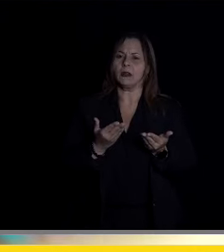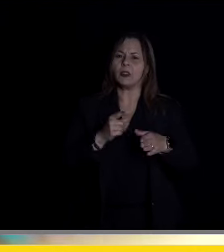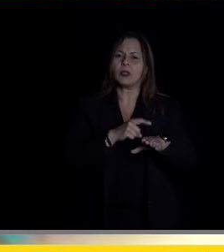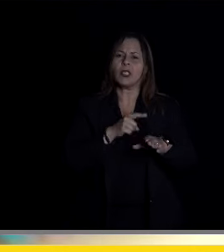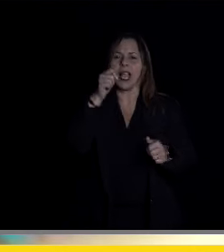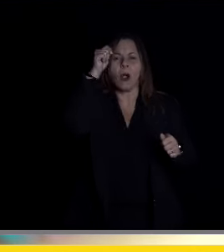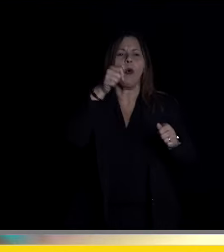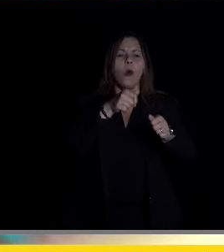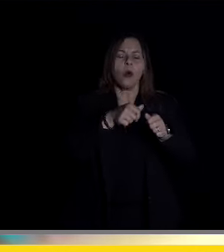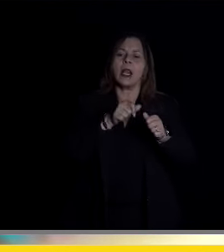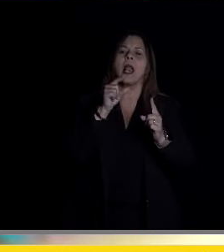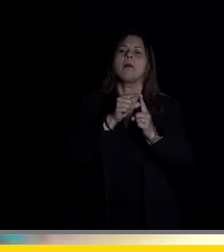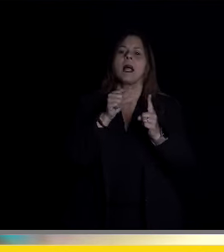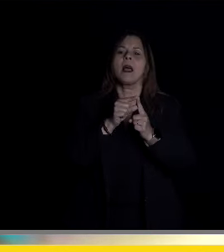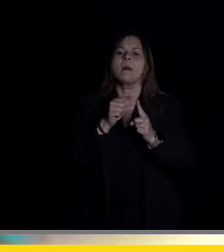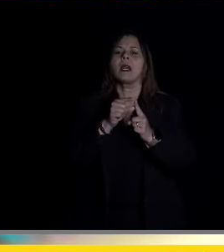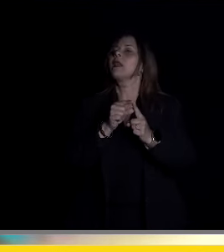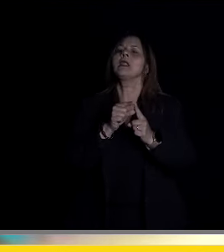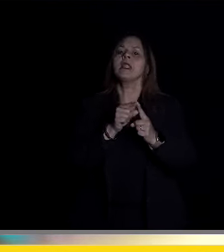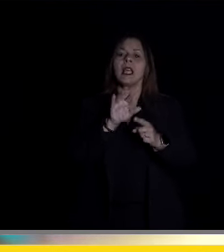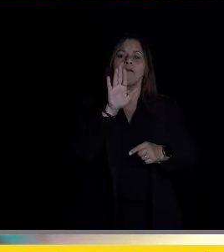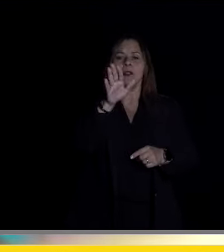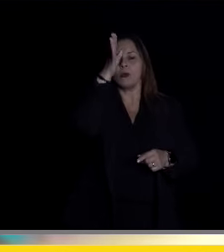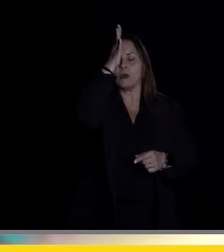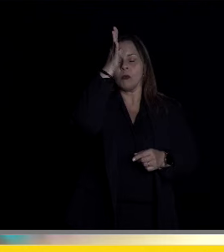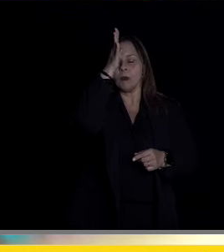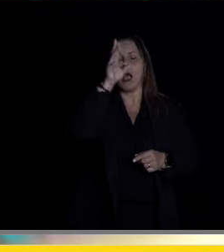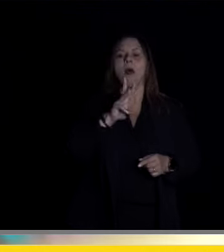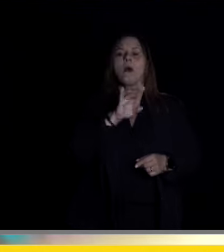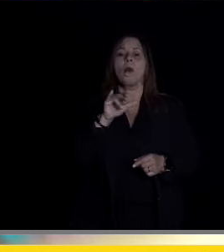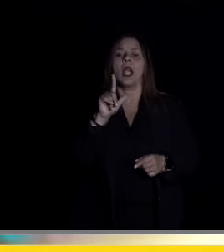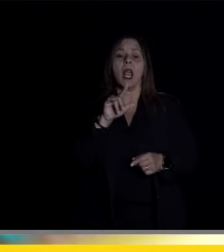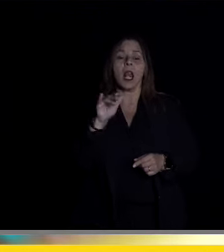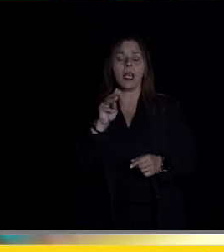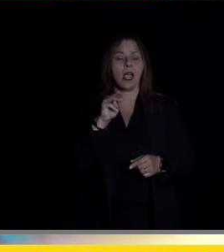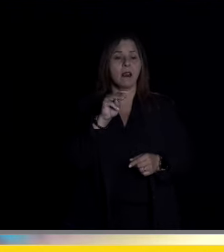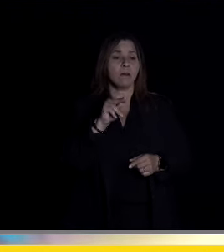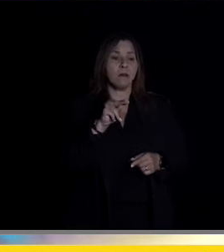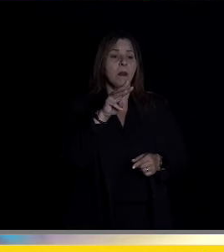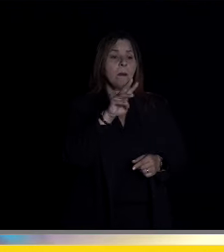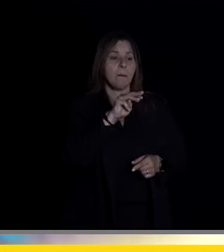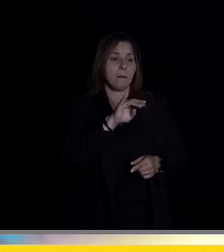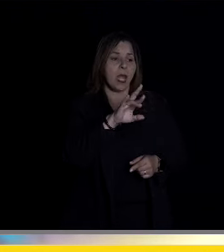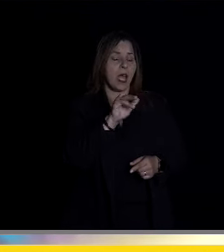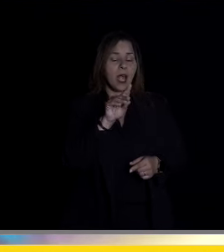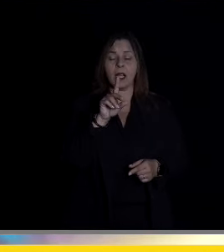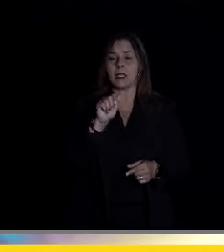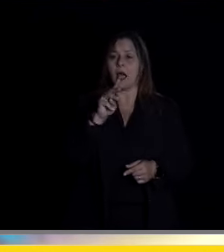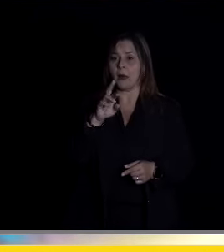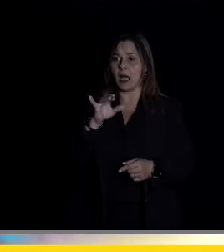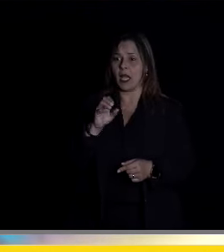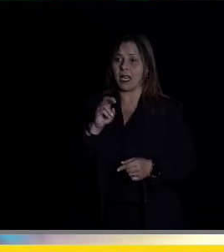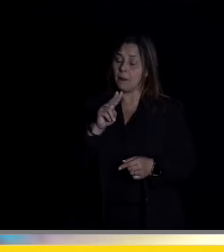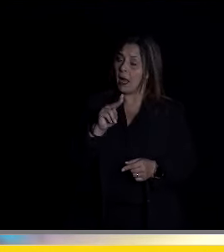las palabras pronunciadas por su señor padre, William Miranda Marín, donde el discurso que nos brindó en la